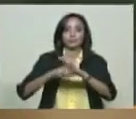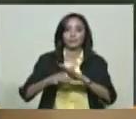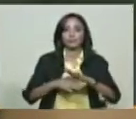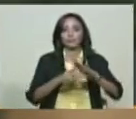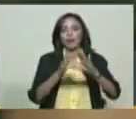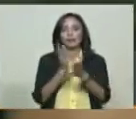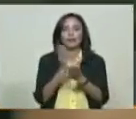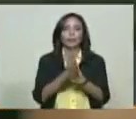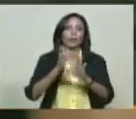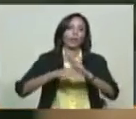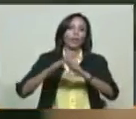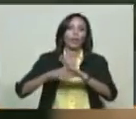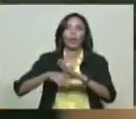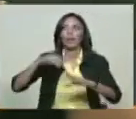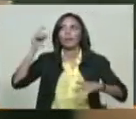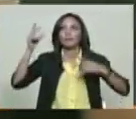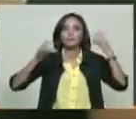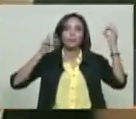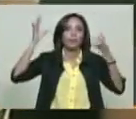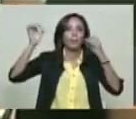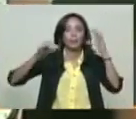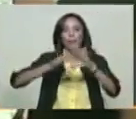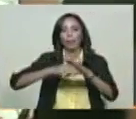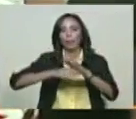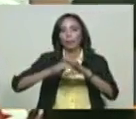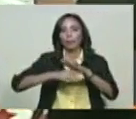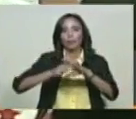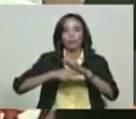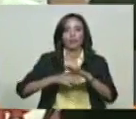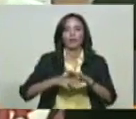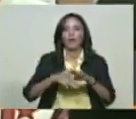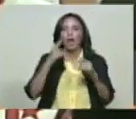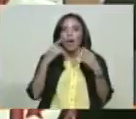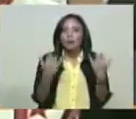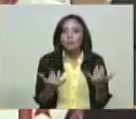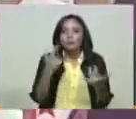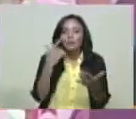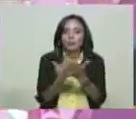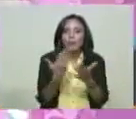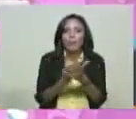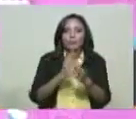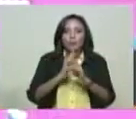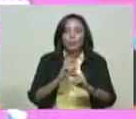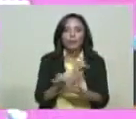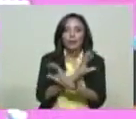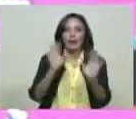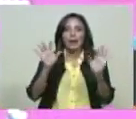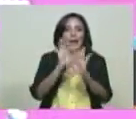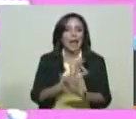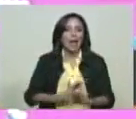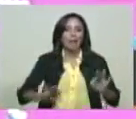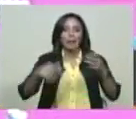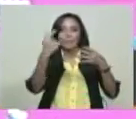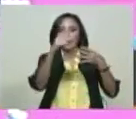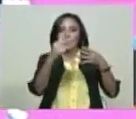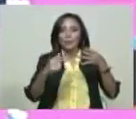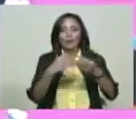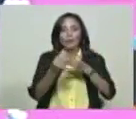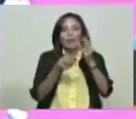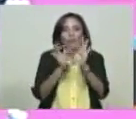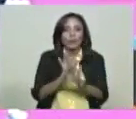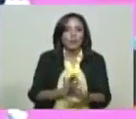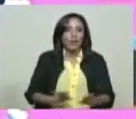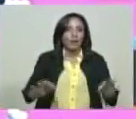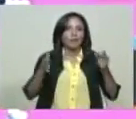bla bla bla bla bla bla bla revolucionario y a la hora que se le pide un resultado cuantas cosas he hecho aquí y aquí ningún resultado